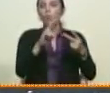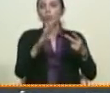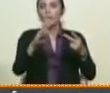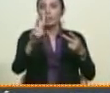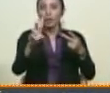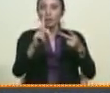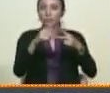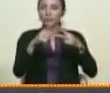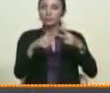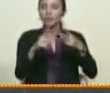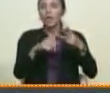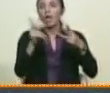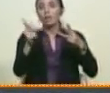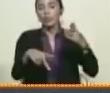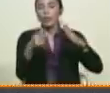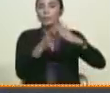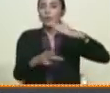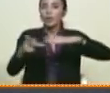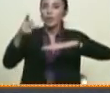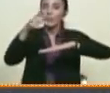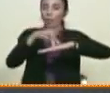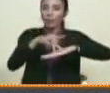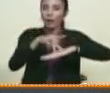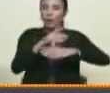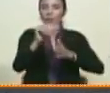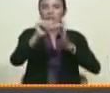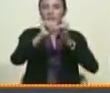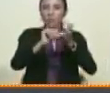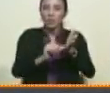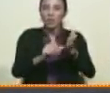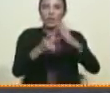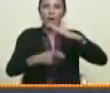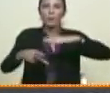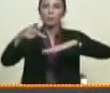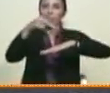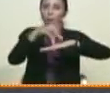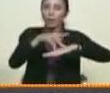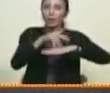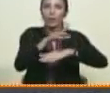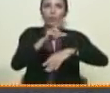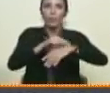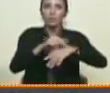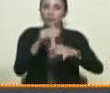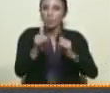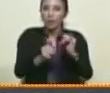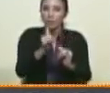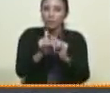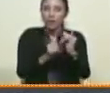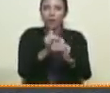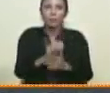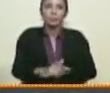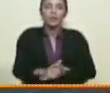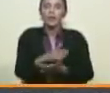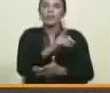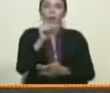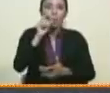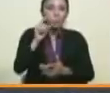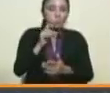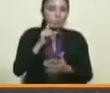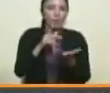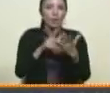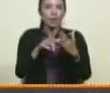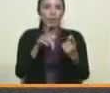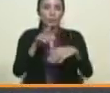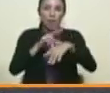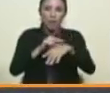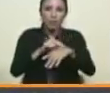con los posgrados de hesperia de pediatría de cirugía general de medicina interna de gini de ginecología de obstetricia